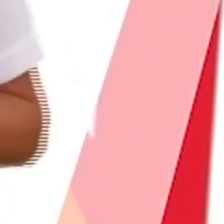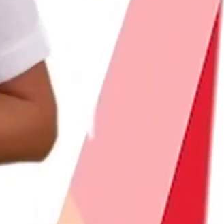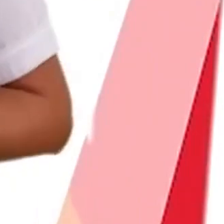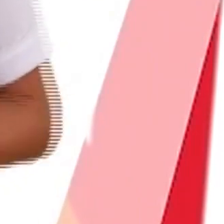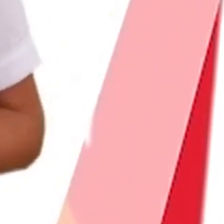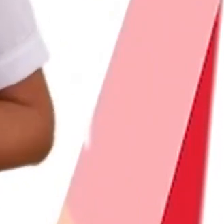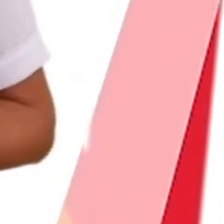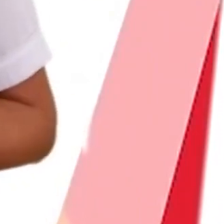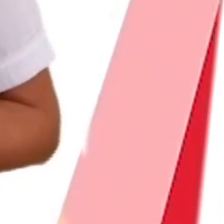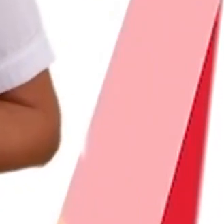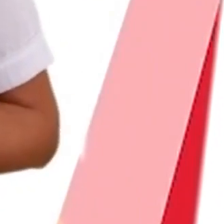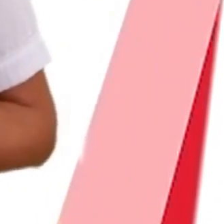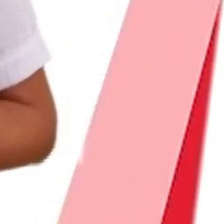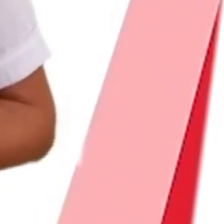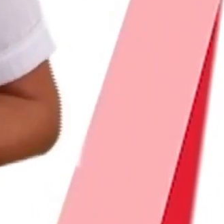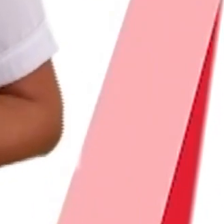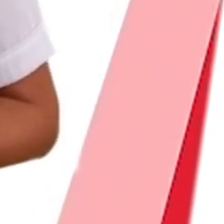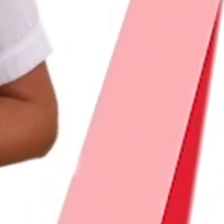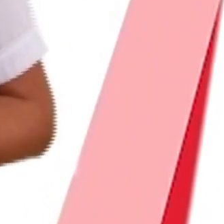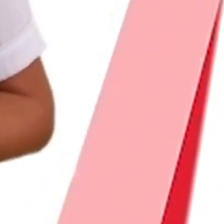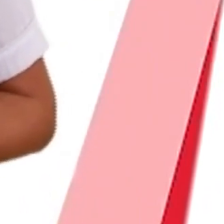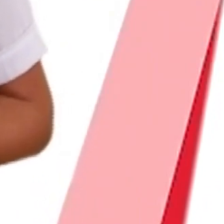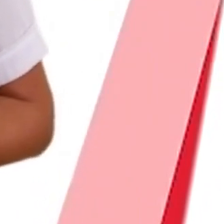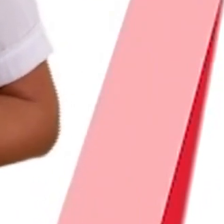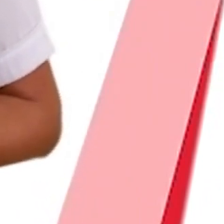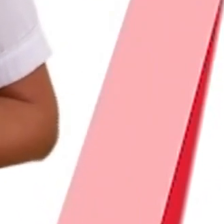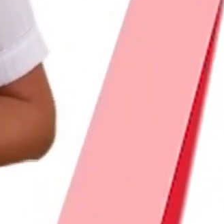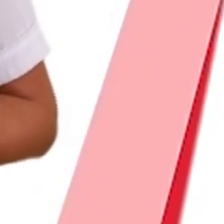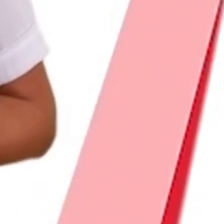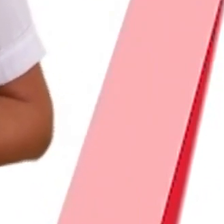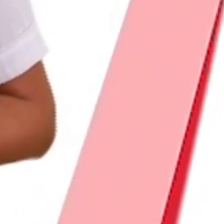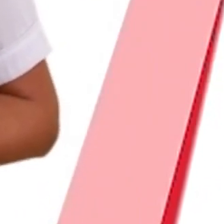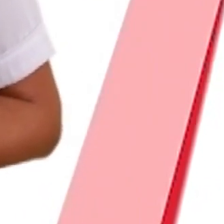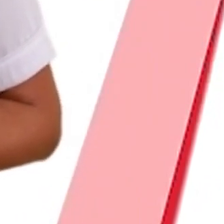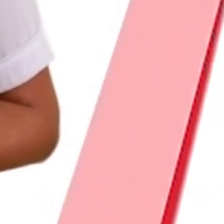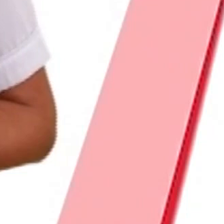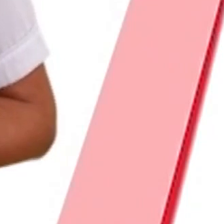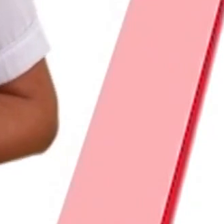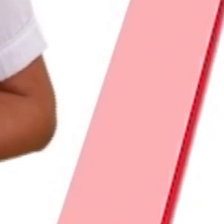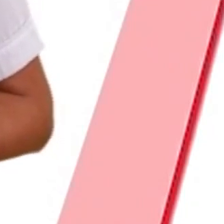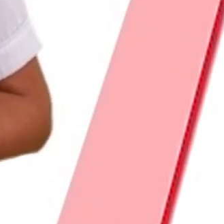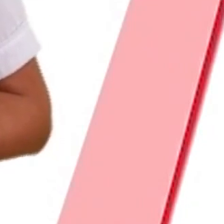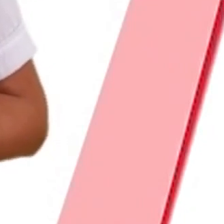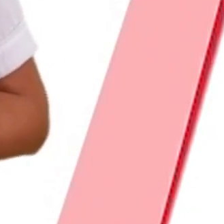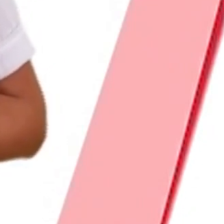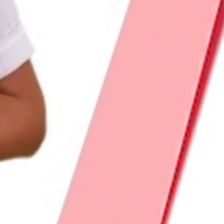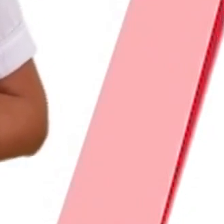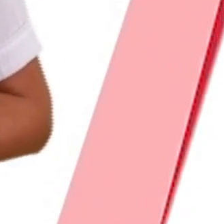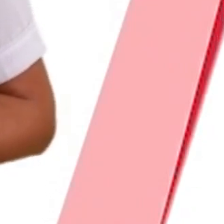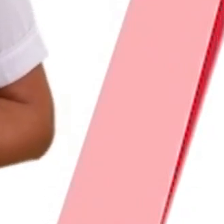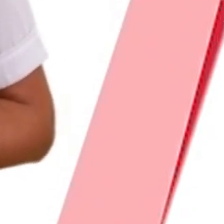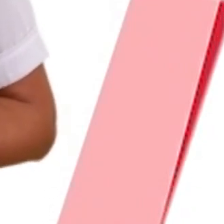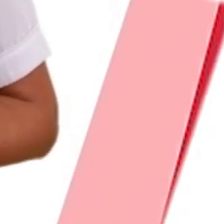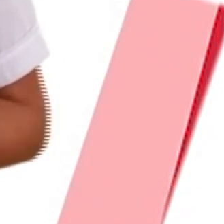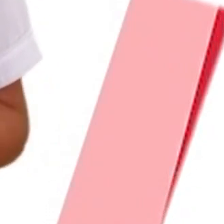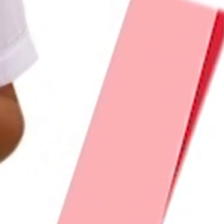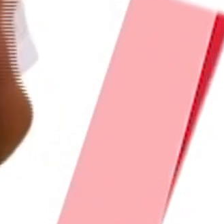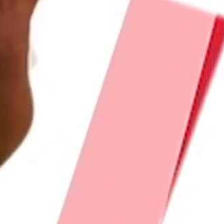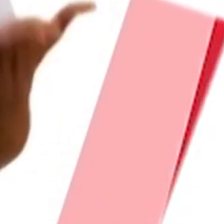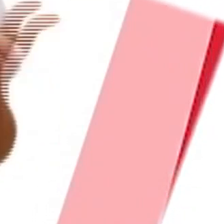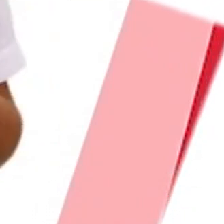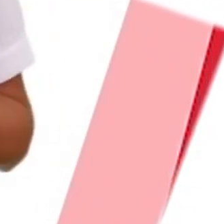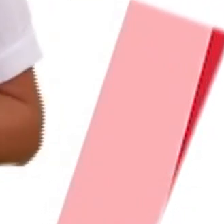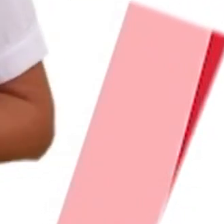Les invito a gozar de Buena Vida, el programa para la persona mayor que mejorará su calidad de vida por medio de